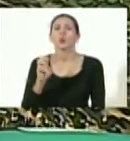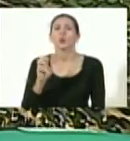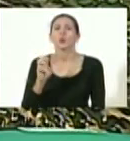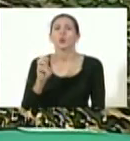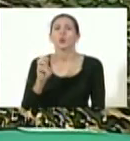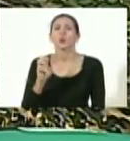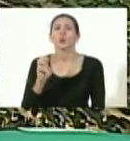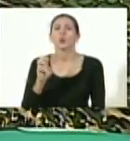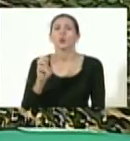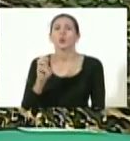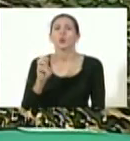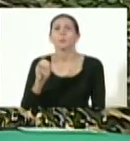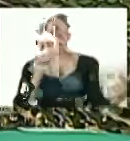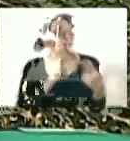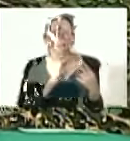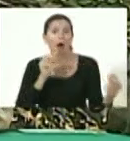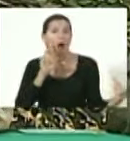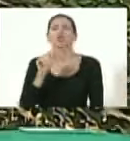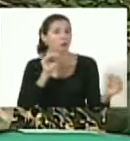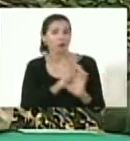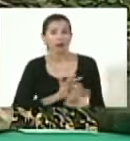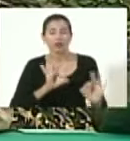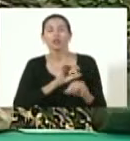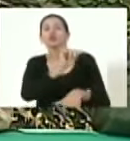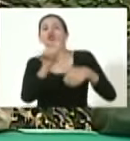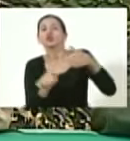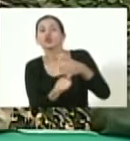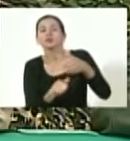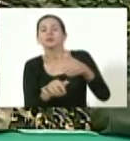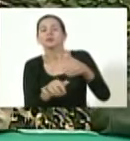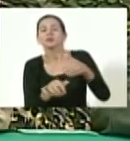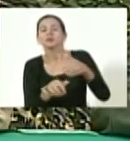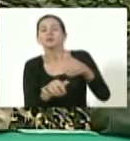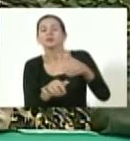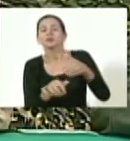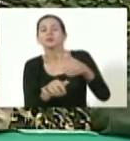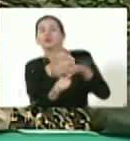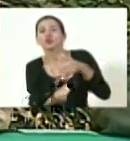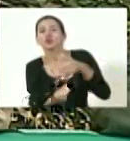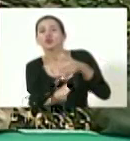Tomás Channon, subsecretario del hemisferio occidental,